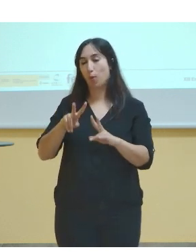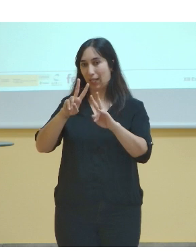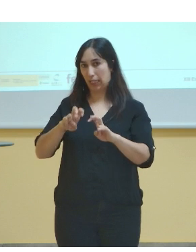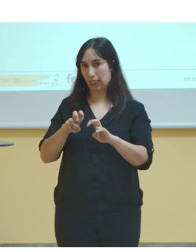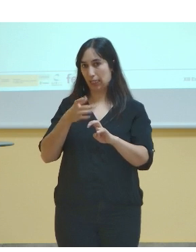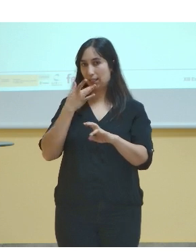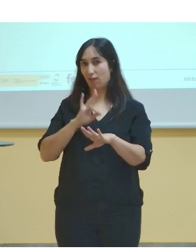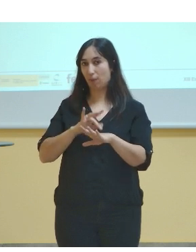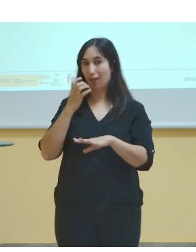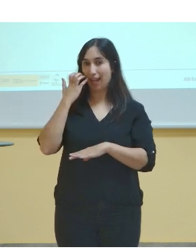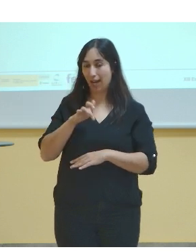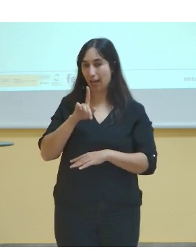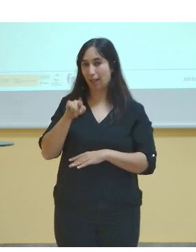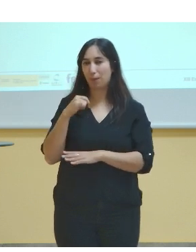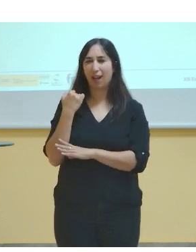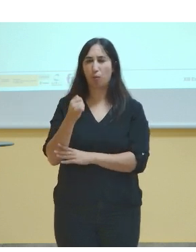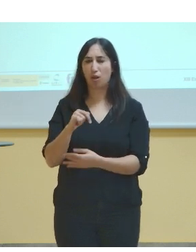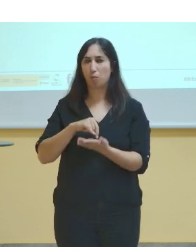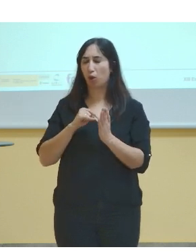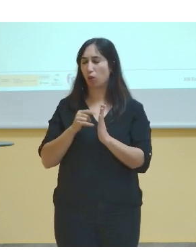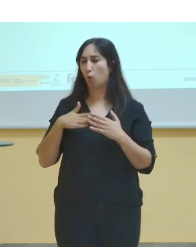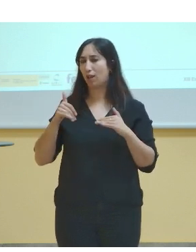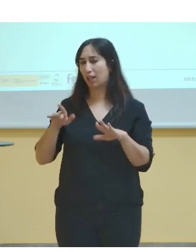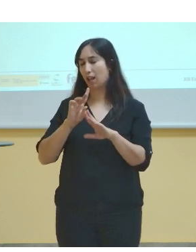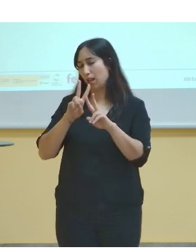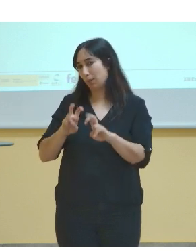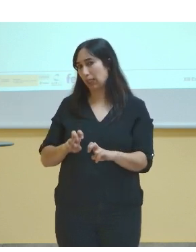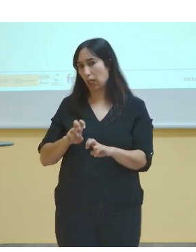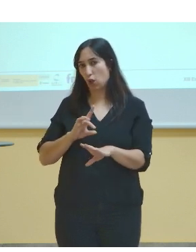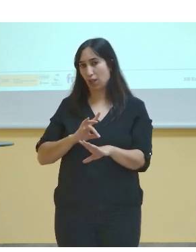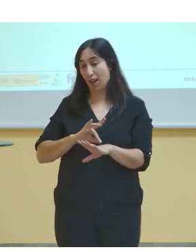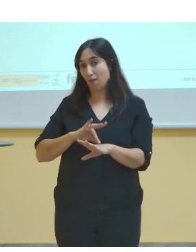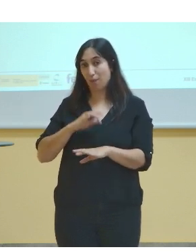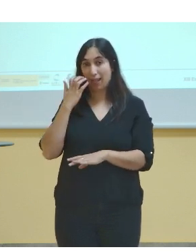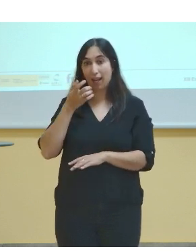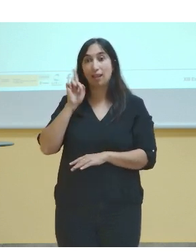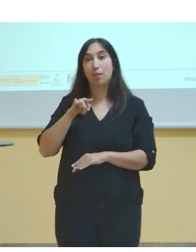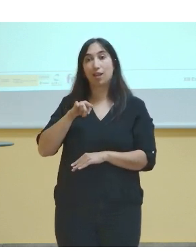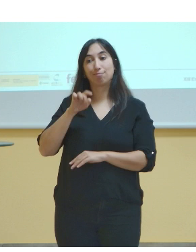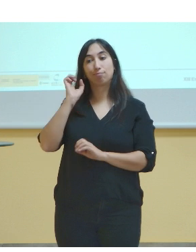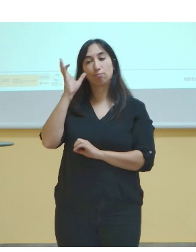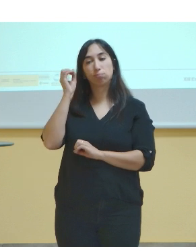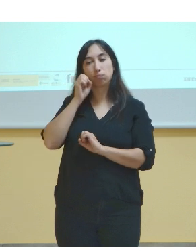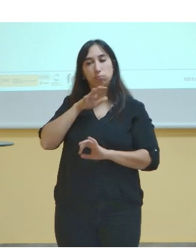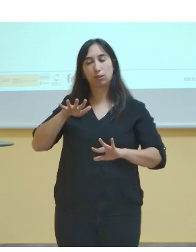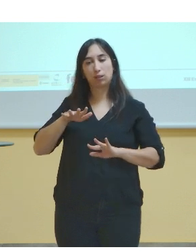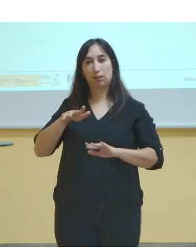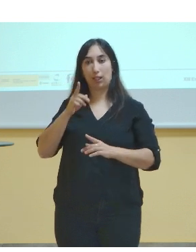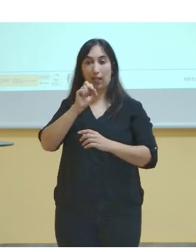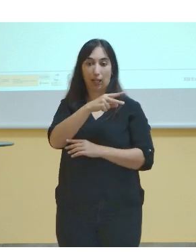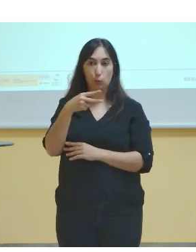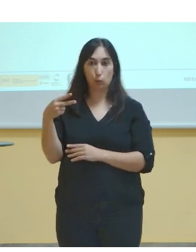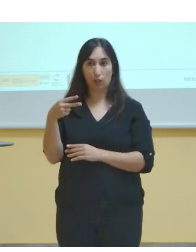raras, apoyar cualquier iniciativa de investigación en enfermedades raras y además divulgar los resultados de la